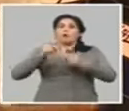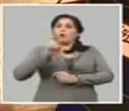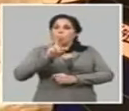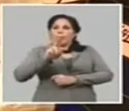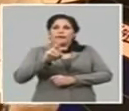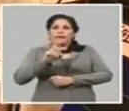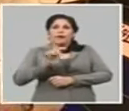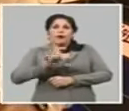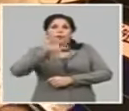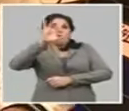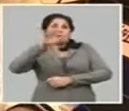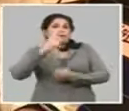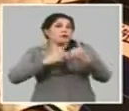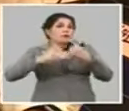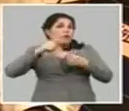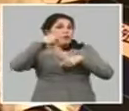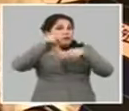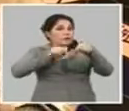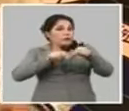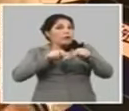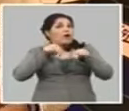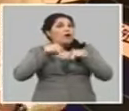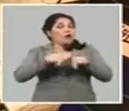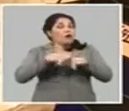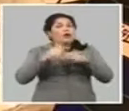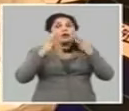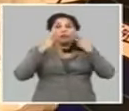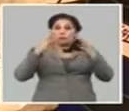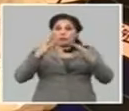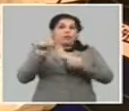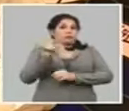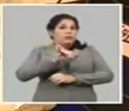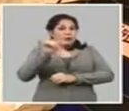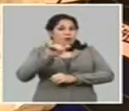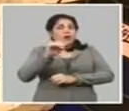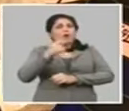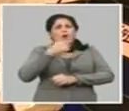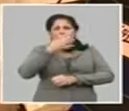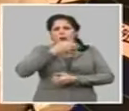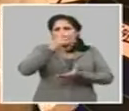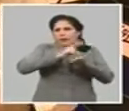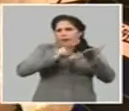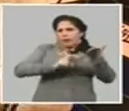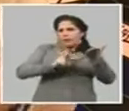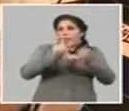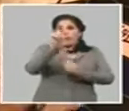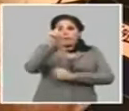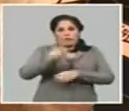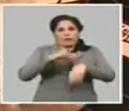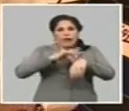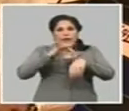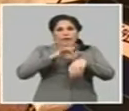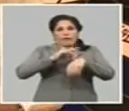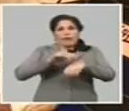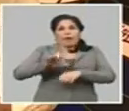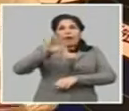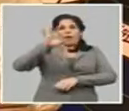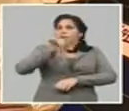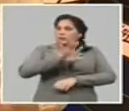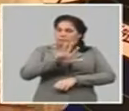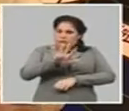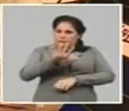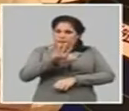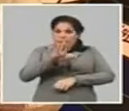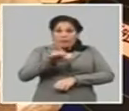leíamos oí una nota sobre un paciente de oncología que ahora como quedaba en las